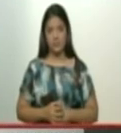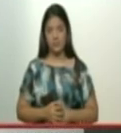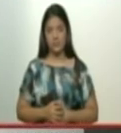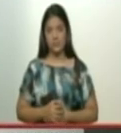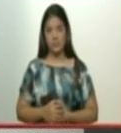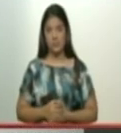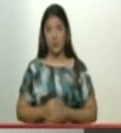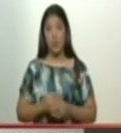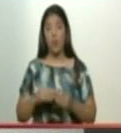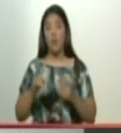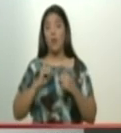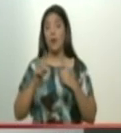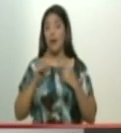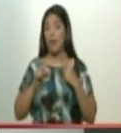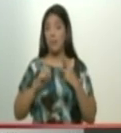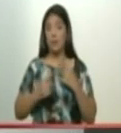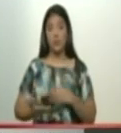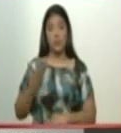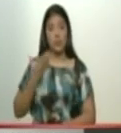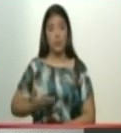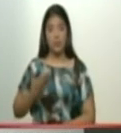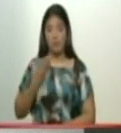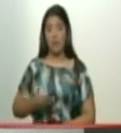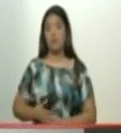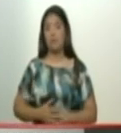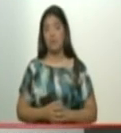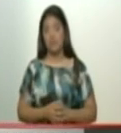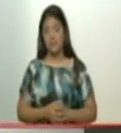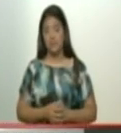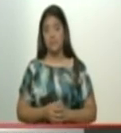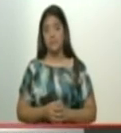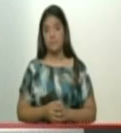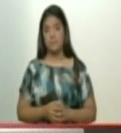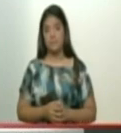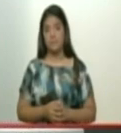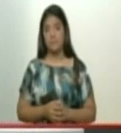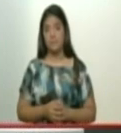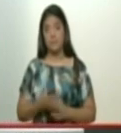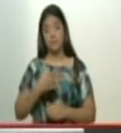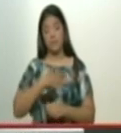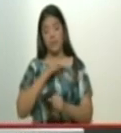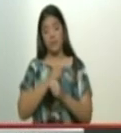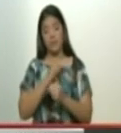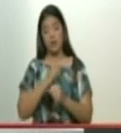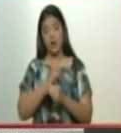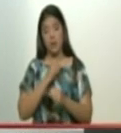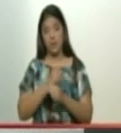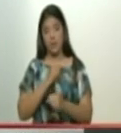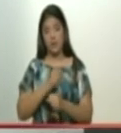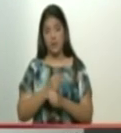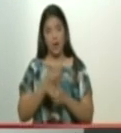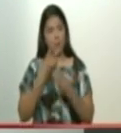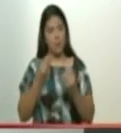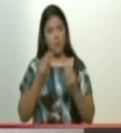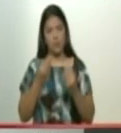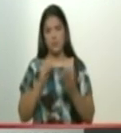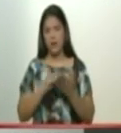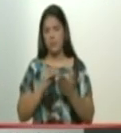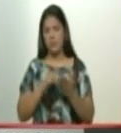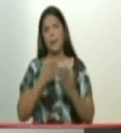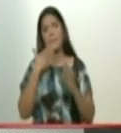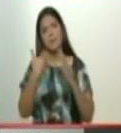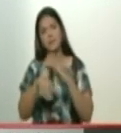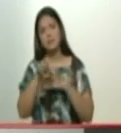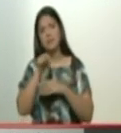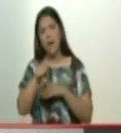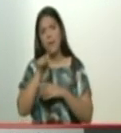un elemento importante. En el cumplimiento de mis funciones oficiales, en muchas oportunidades les hemos enviado